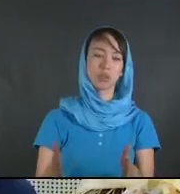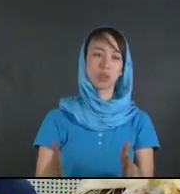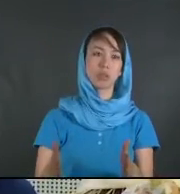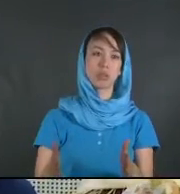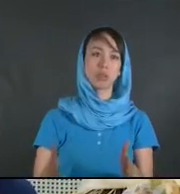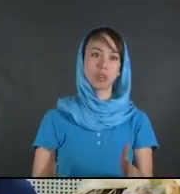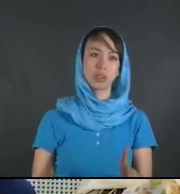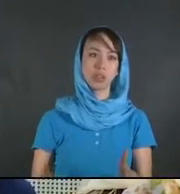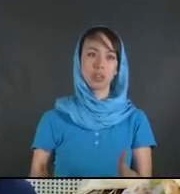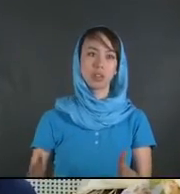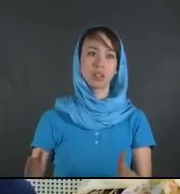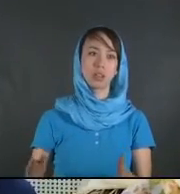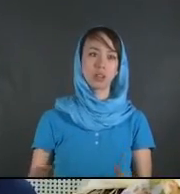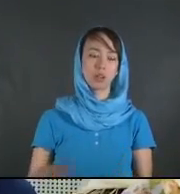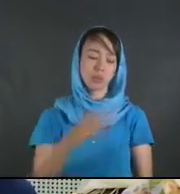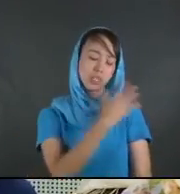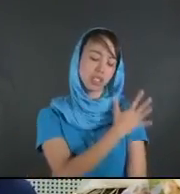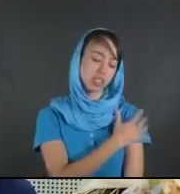poderoso